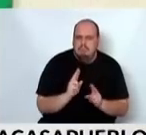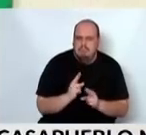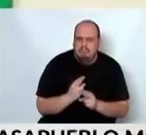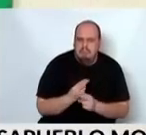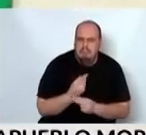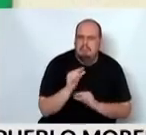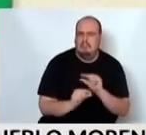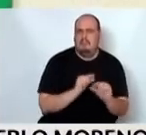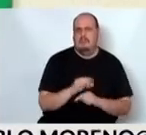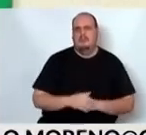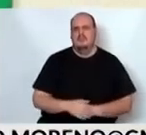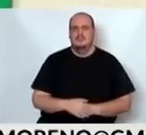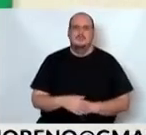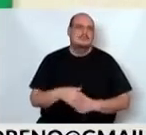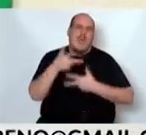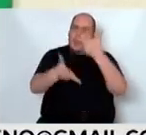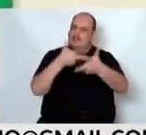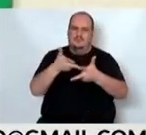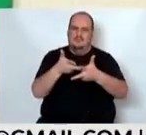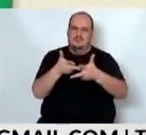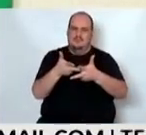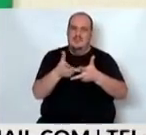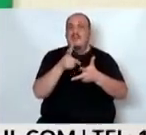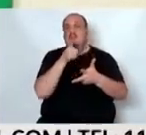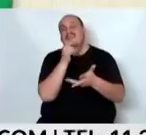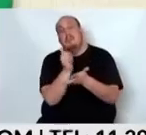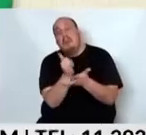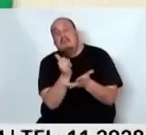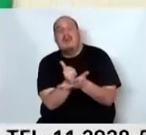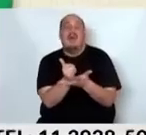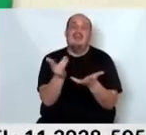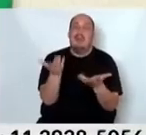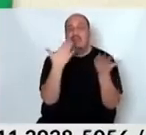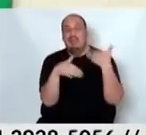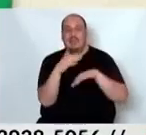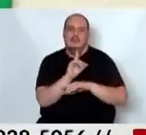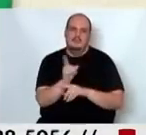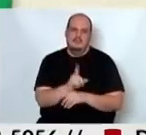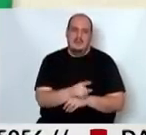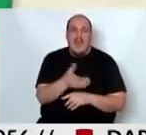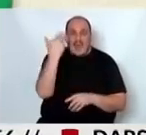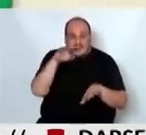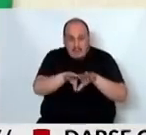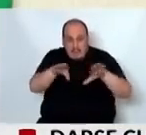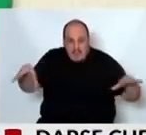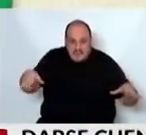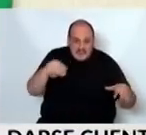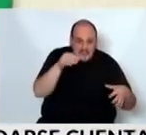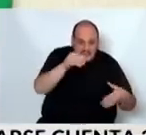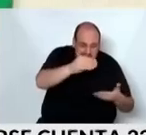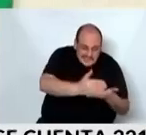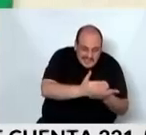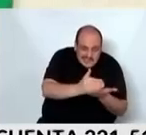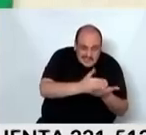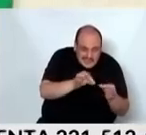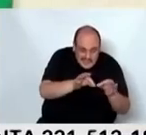una frase obvia y hasta cursi. Pongámosla sobre la mesa después de haber puesto tantas drogas y tanta mentira en este